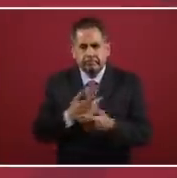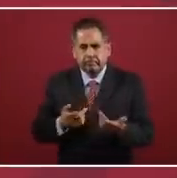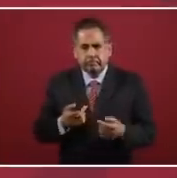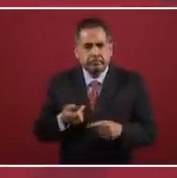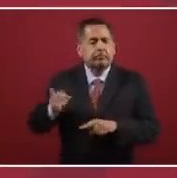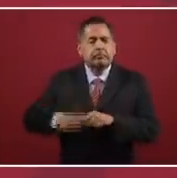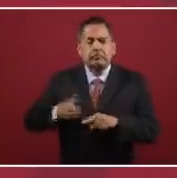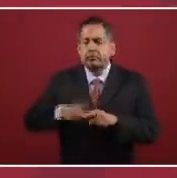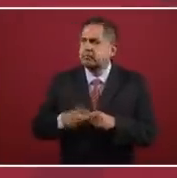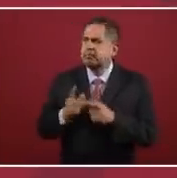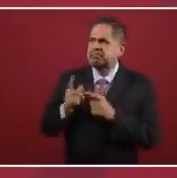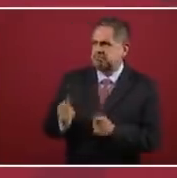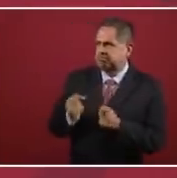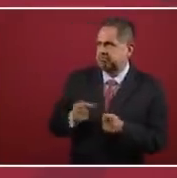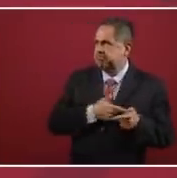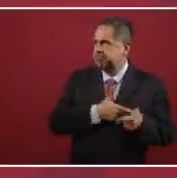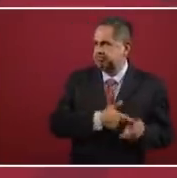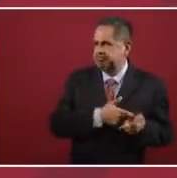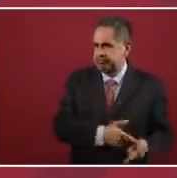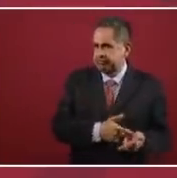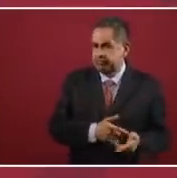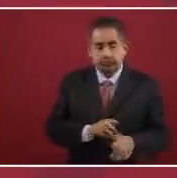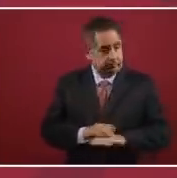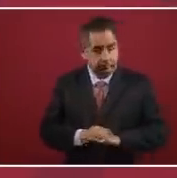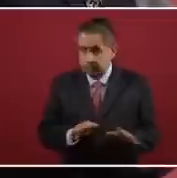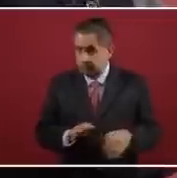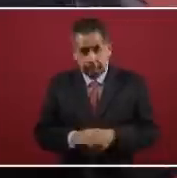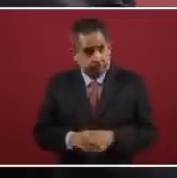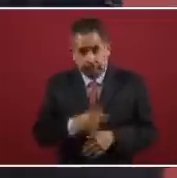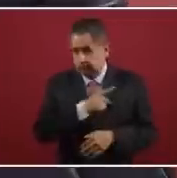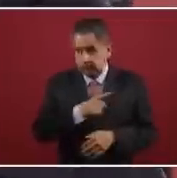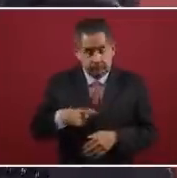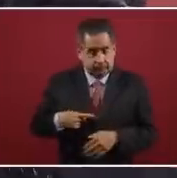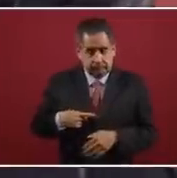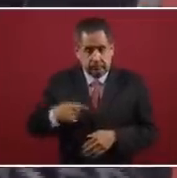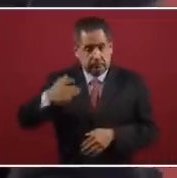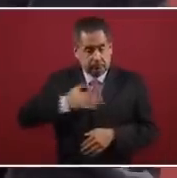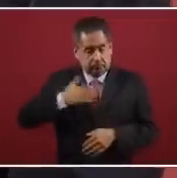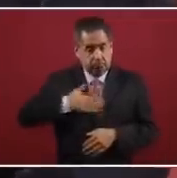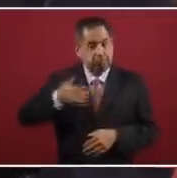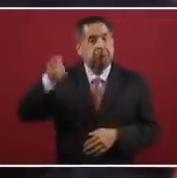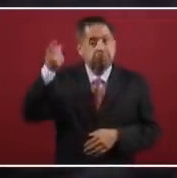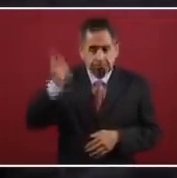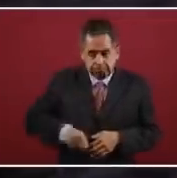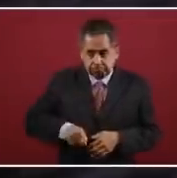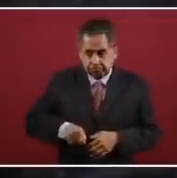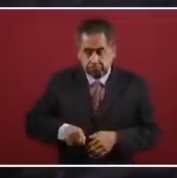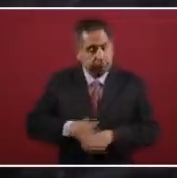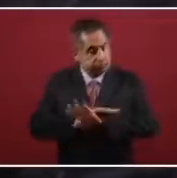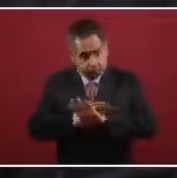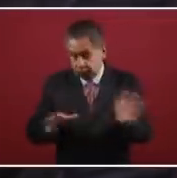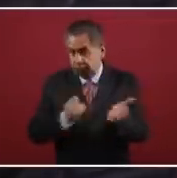quién está incumpliendo una instrucción que además está